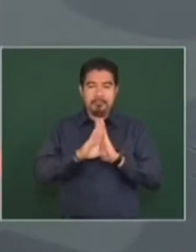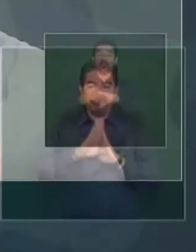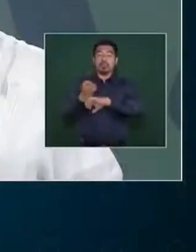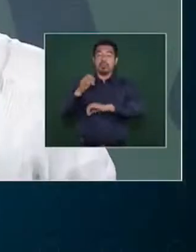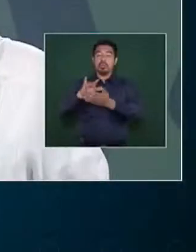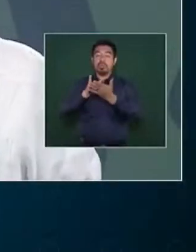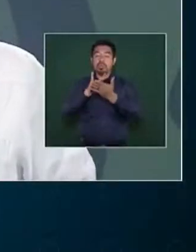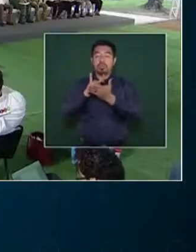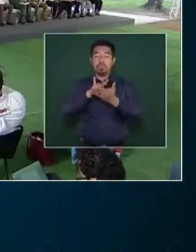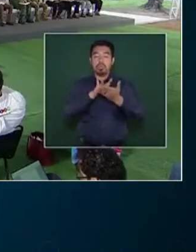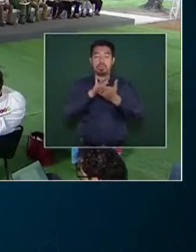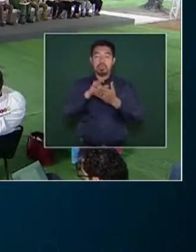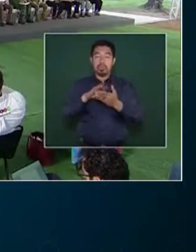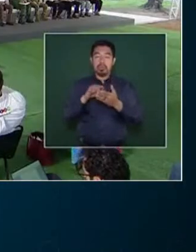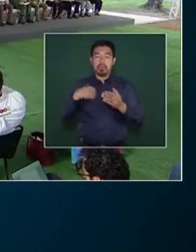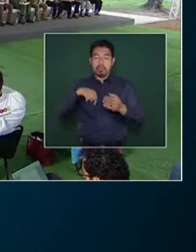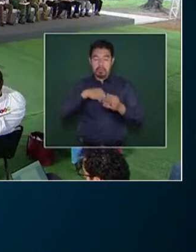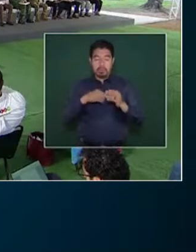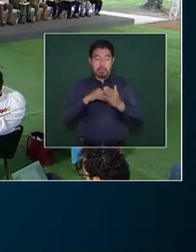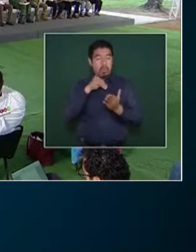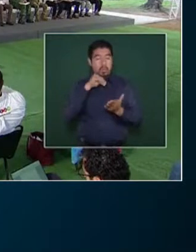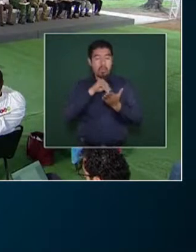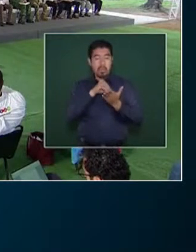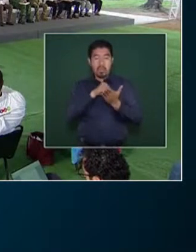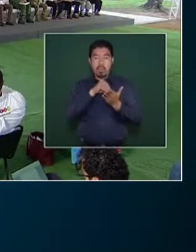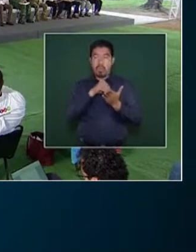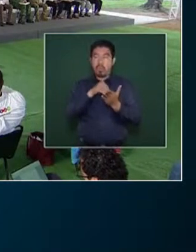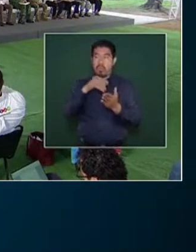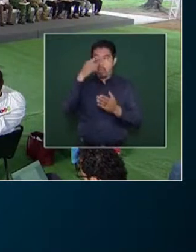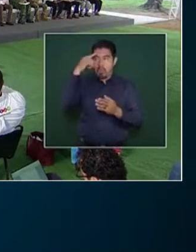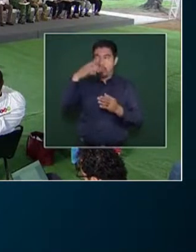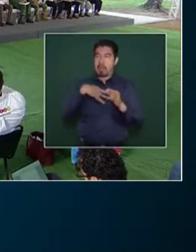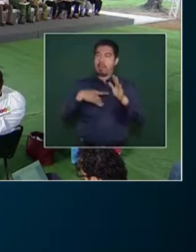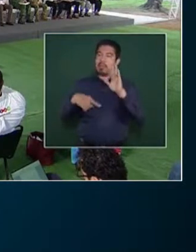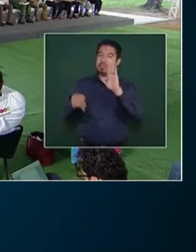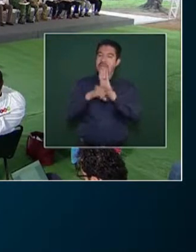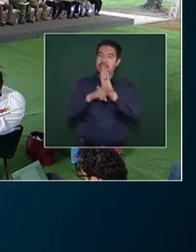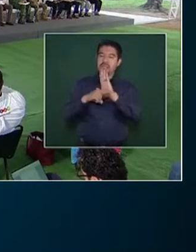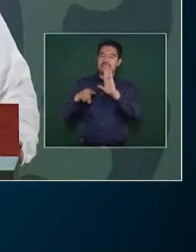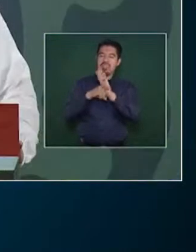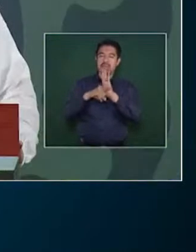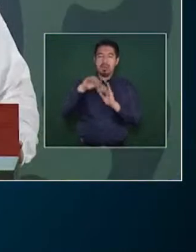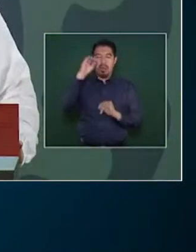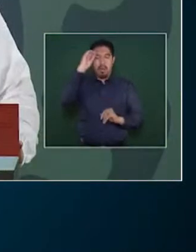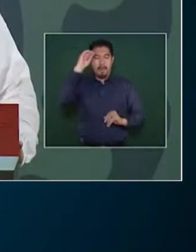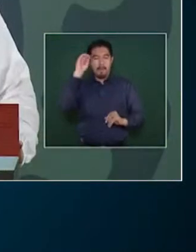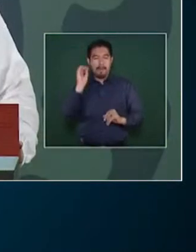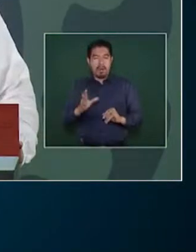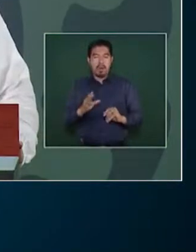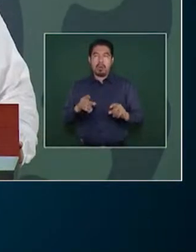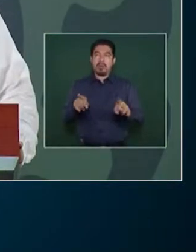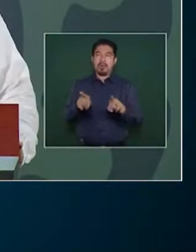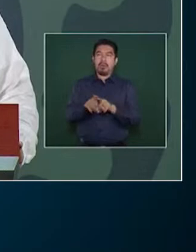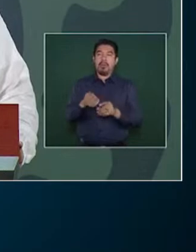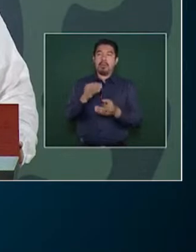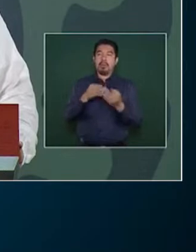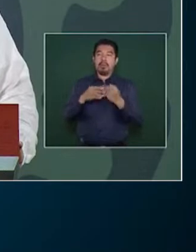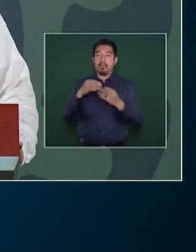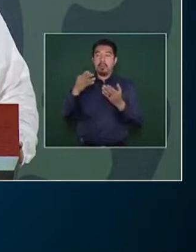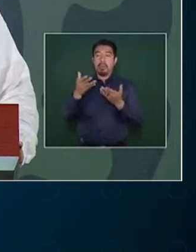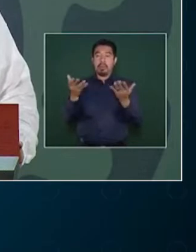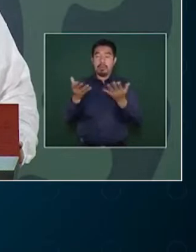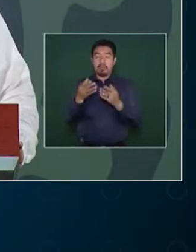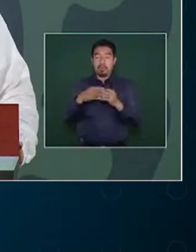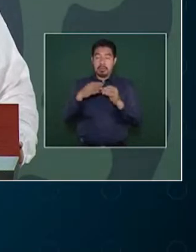de las conciencias. Y William Lisa, ahí tienes la información del día de hoy en la conferencia de prensa del presidente López